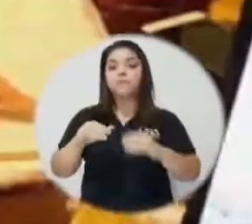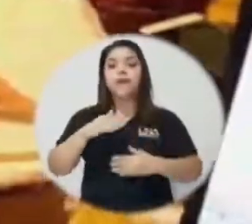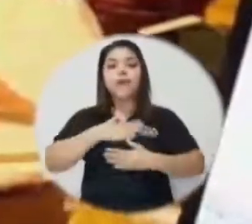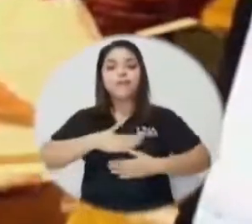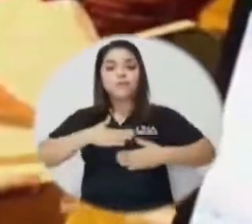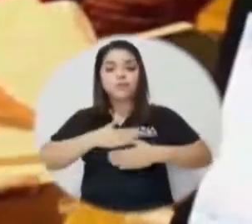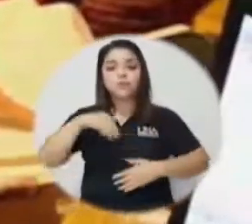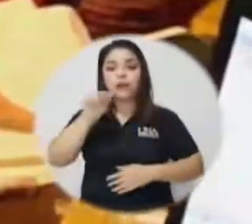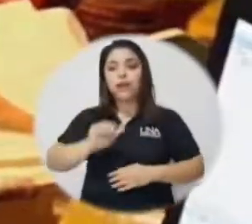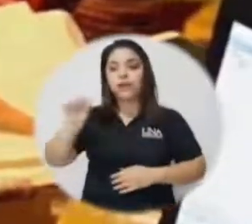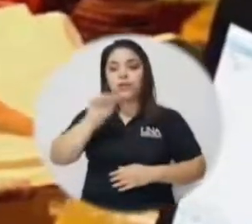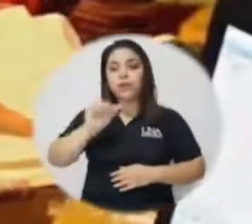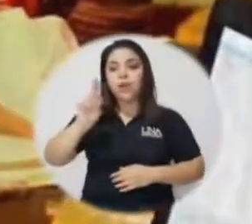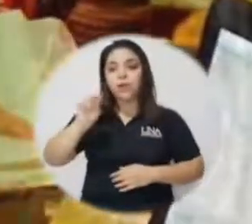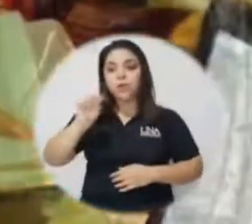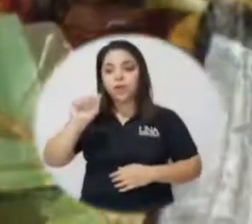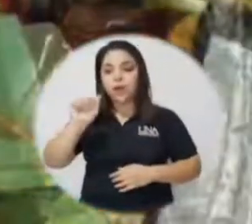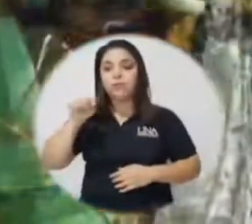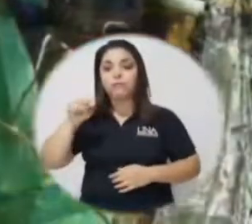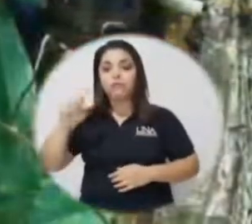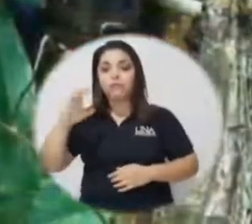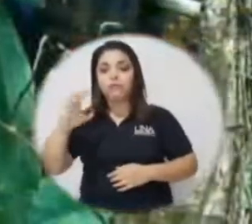Al correo electrónico